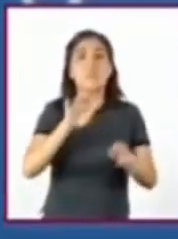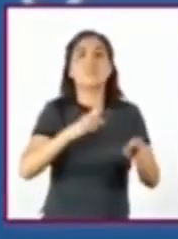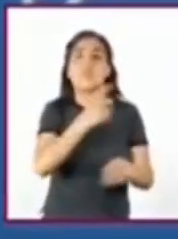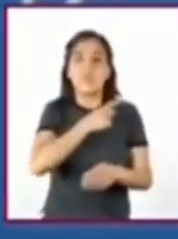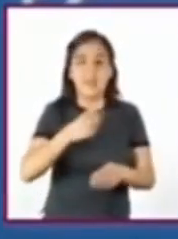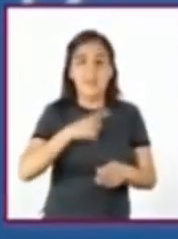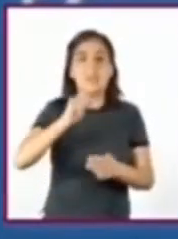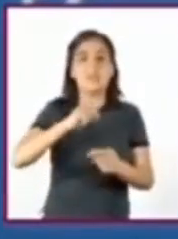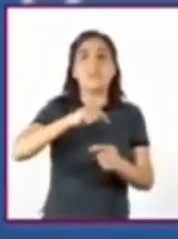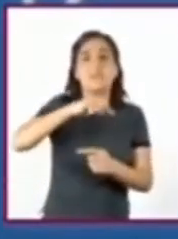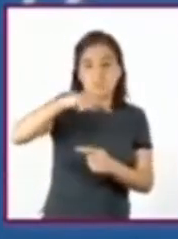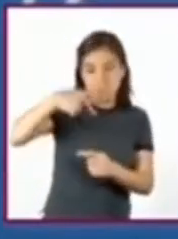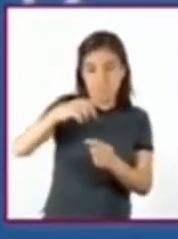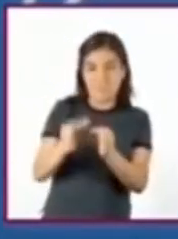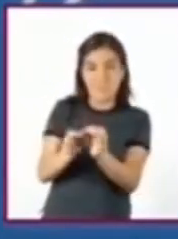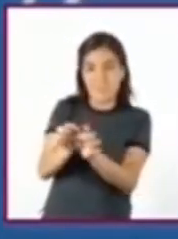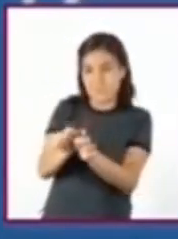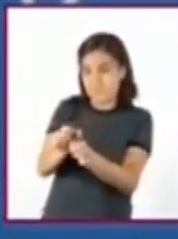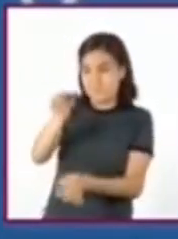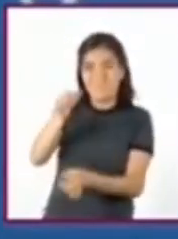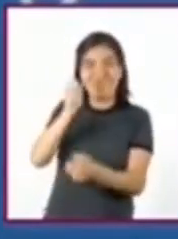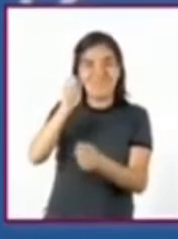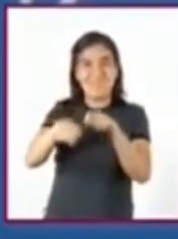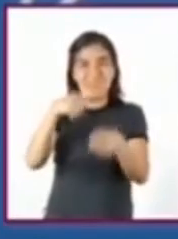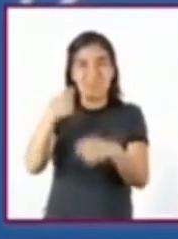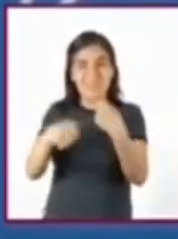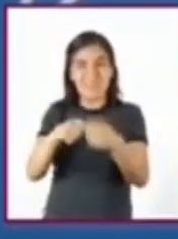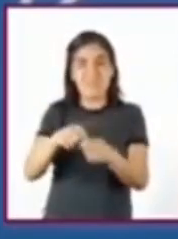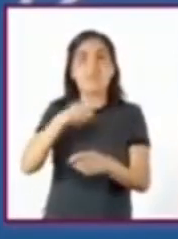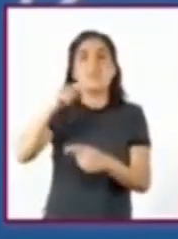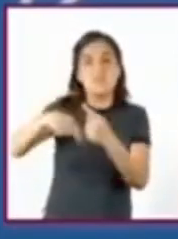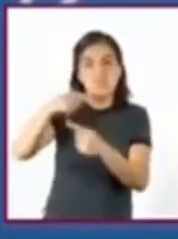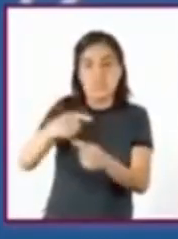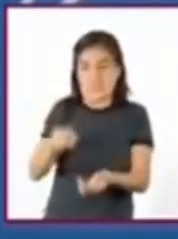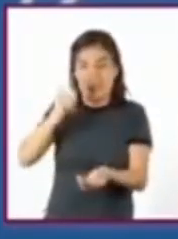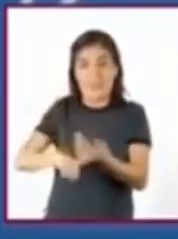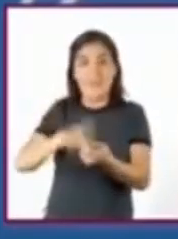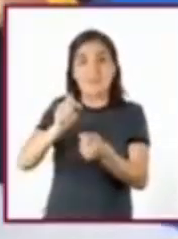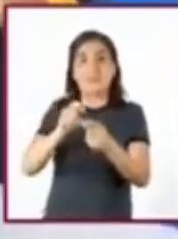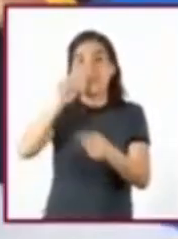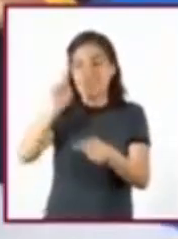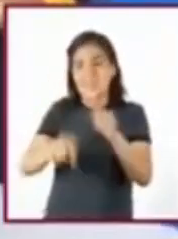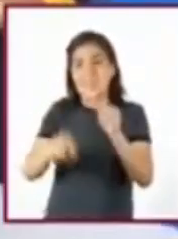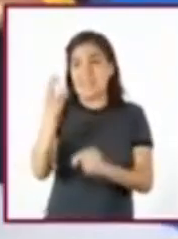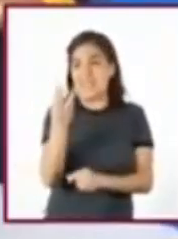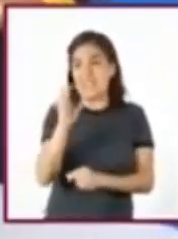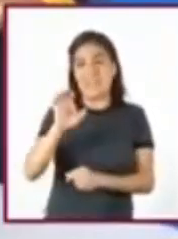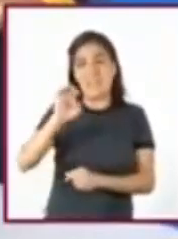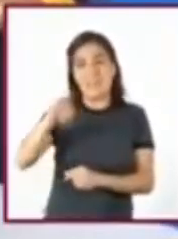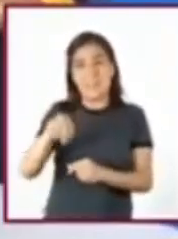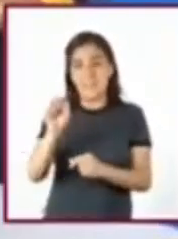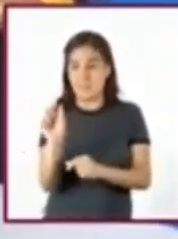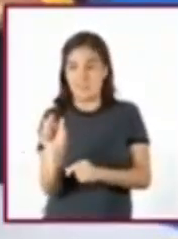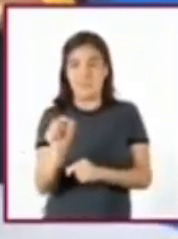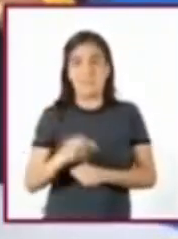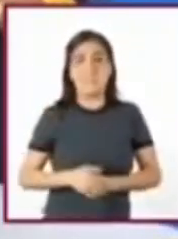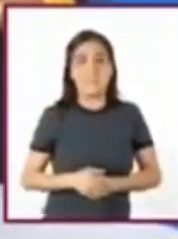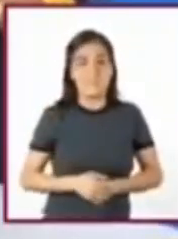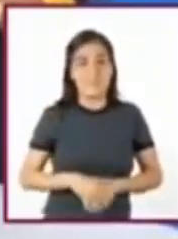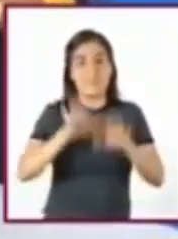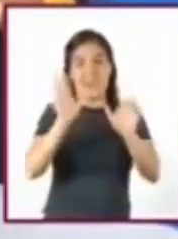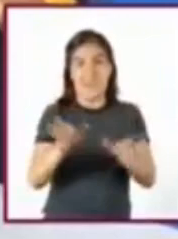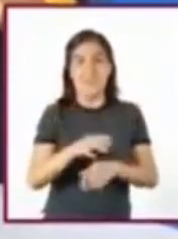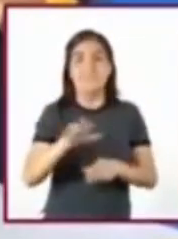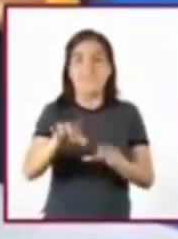aislante de ambos polos. Debemos remover aproximadamente 3 centímetros del aislante. Ya desarmé el